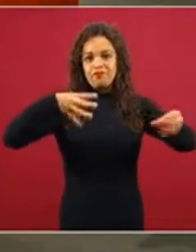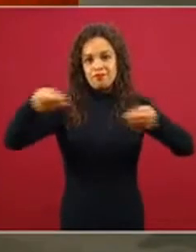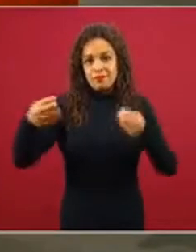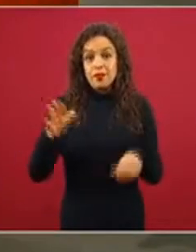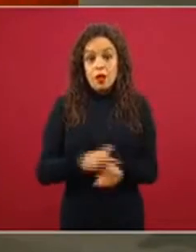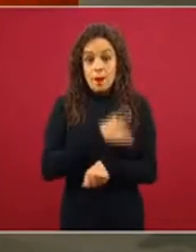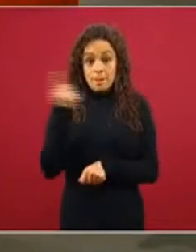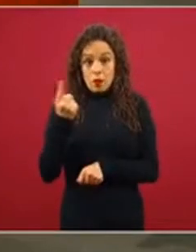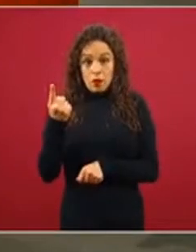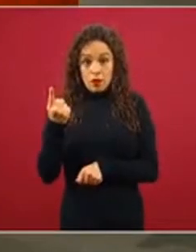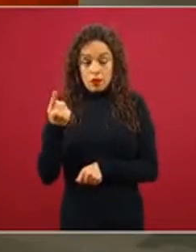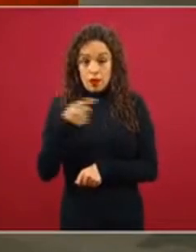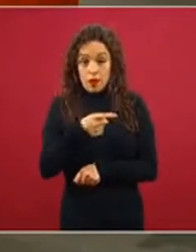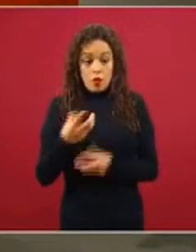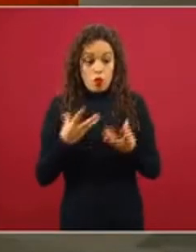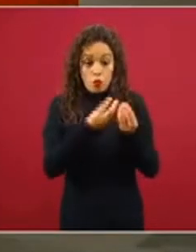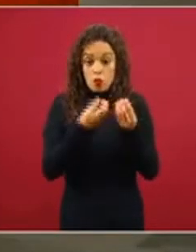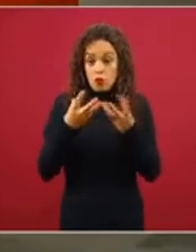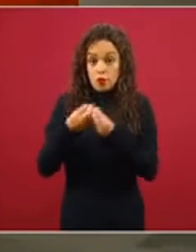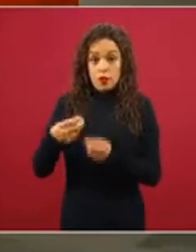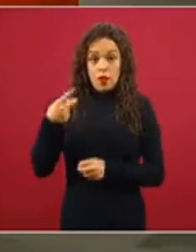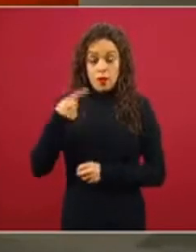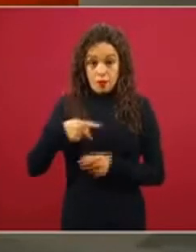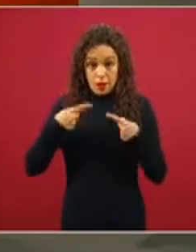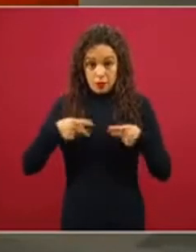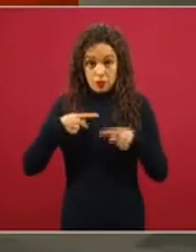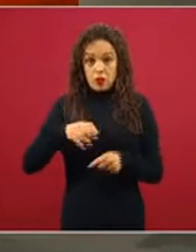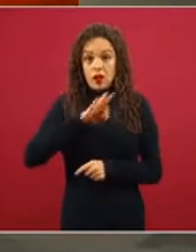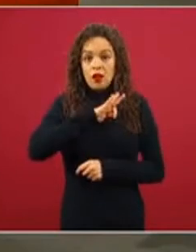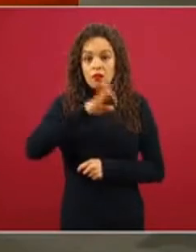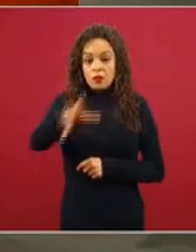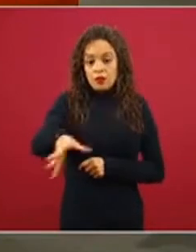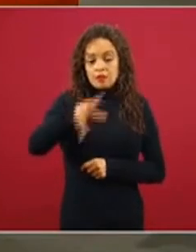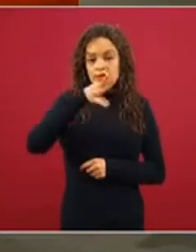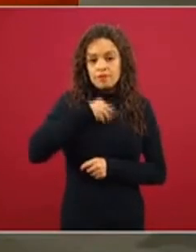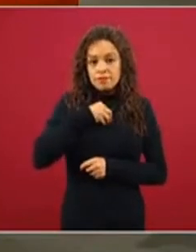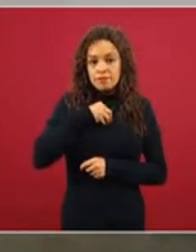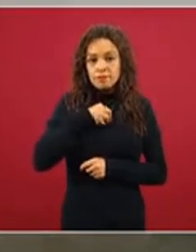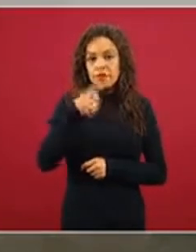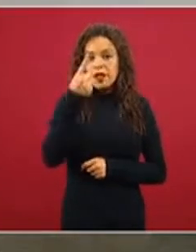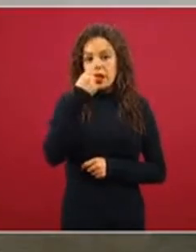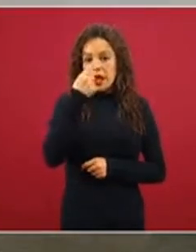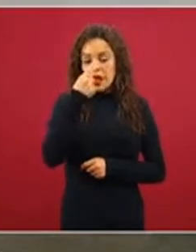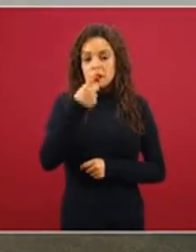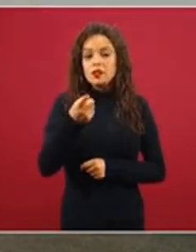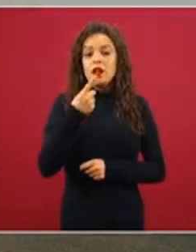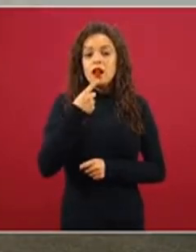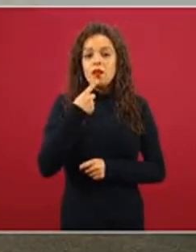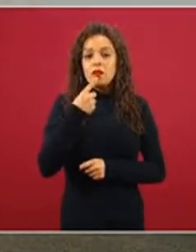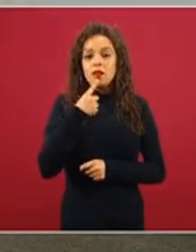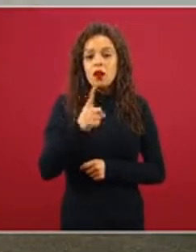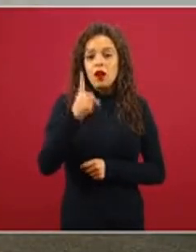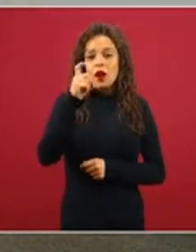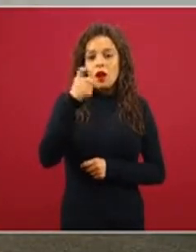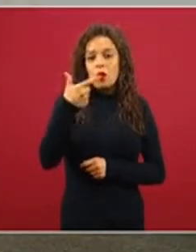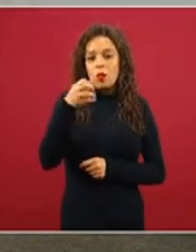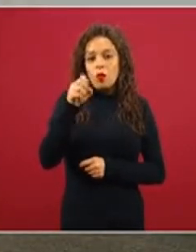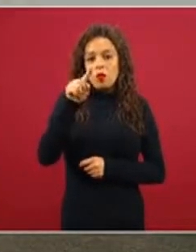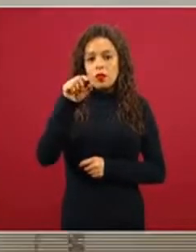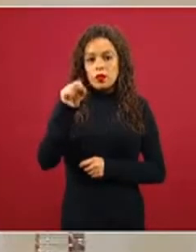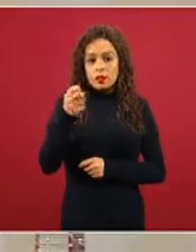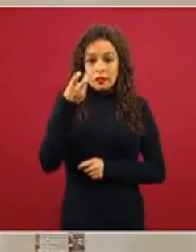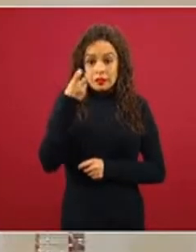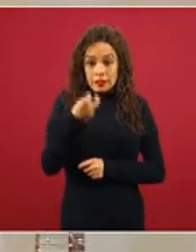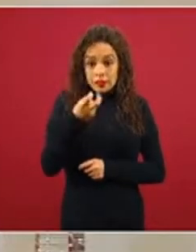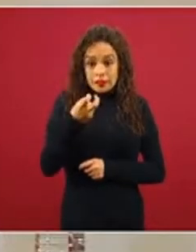intercambiar líquidos que vienen de la nariz y la garganta y la boca, y en esos líquidos, si la persona tiene la infección por